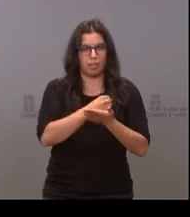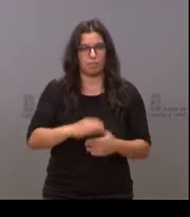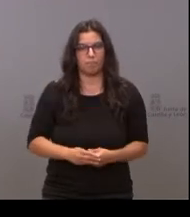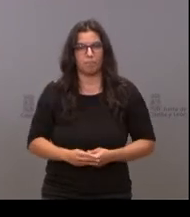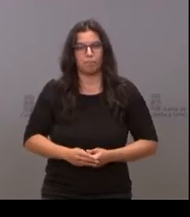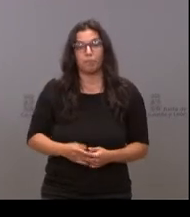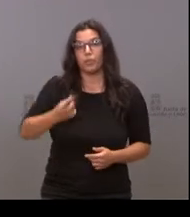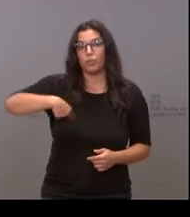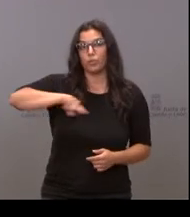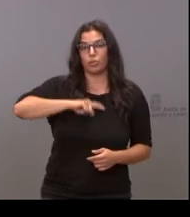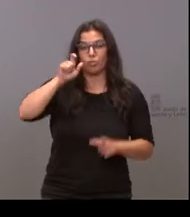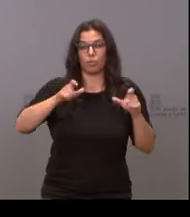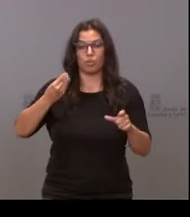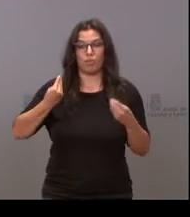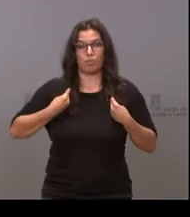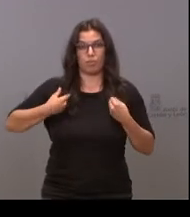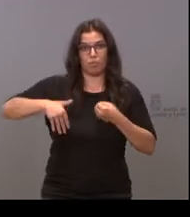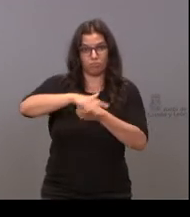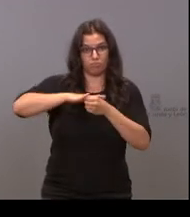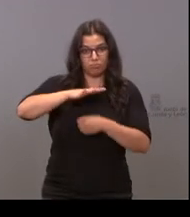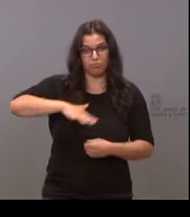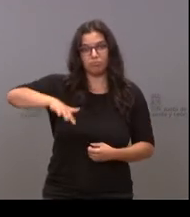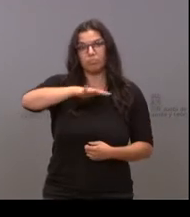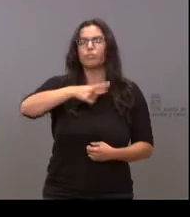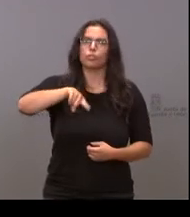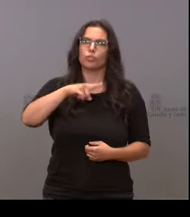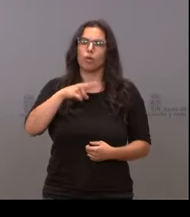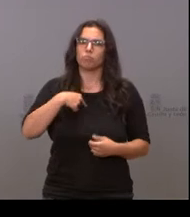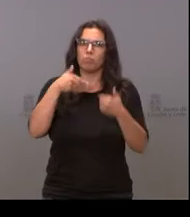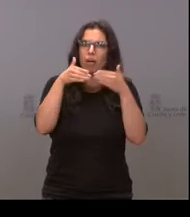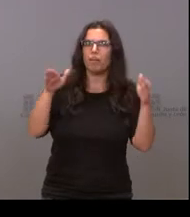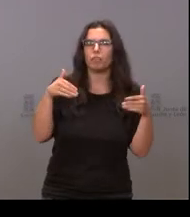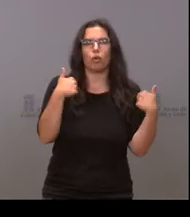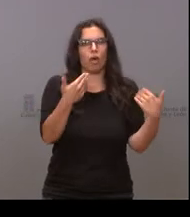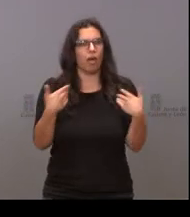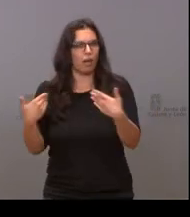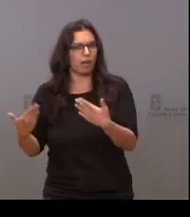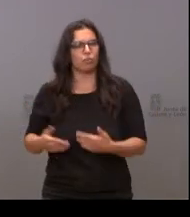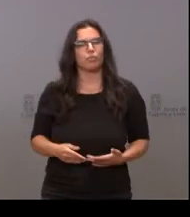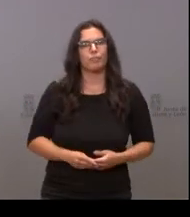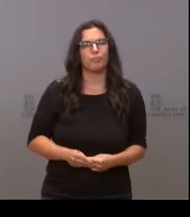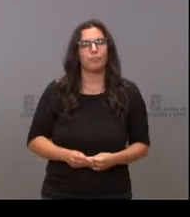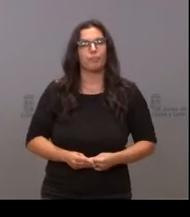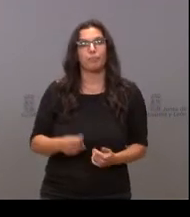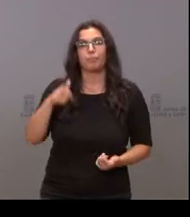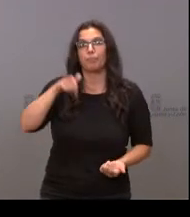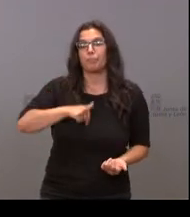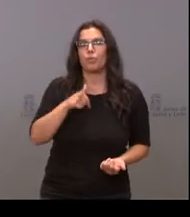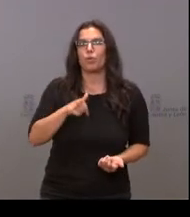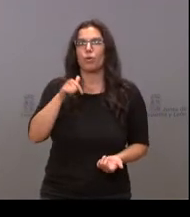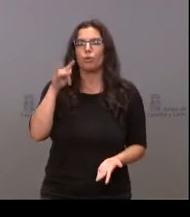los alistanos somos gentes nobles abiertas y generosas hoy es un día